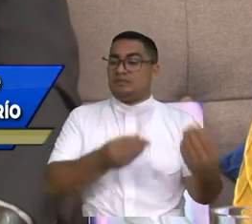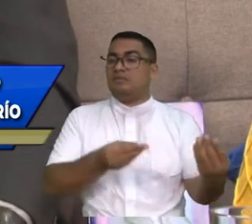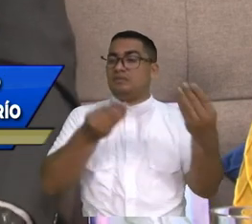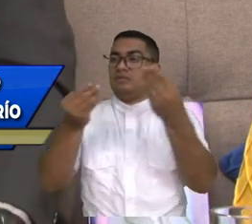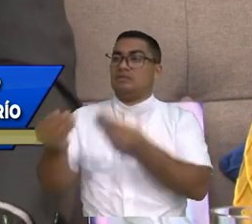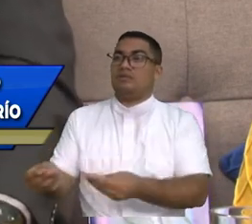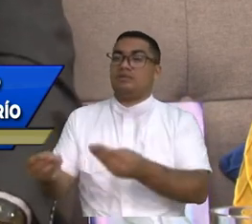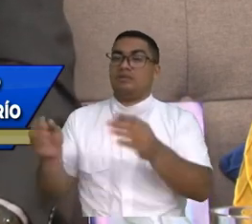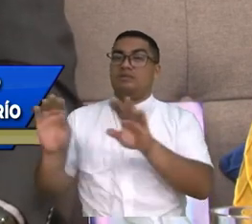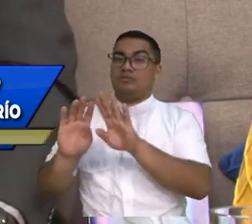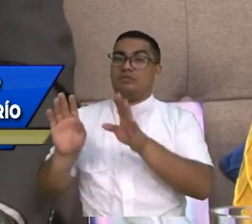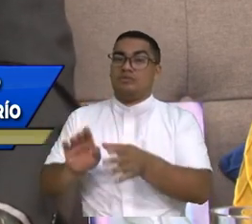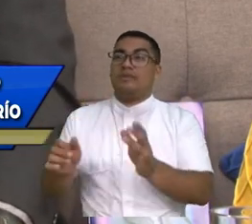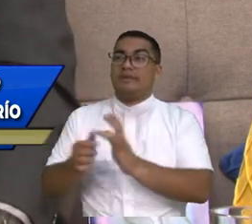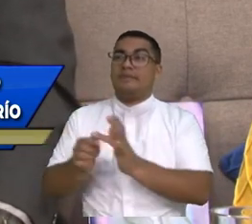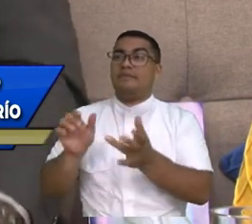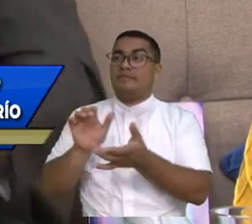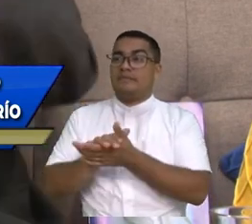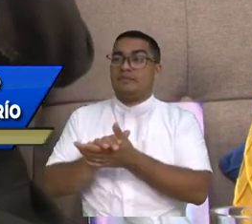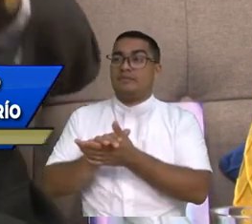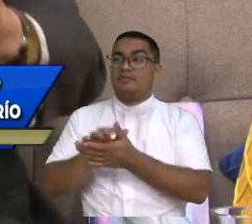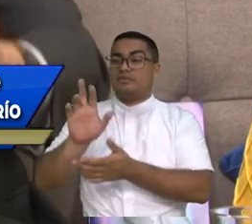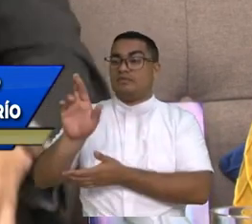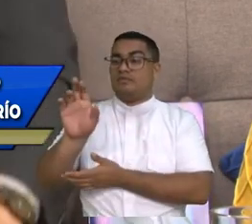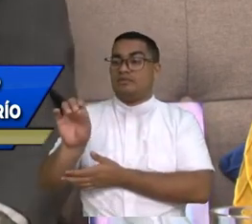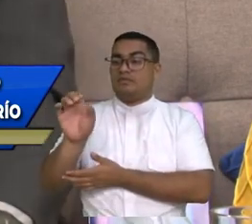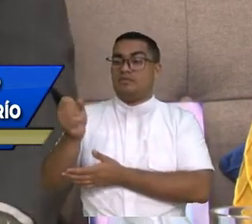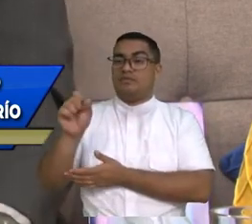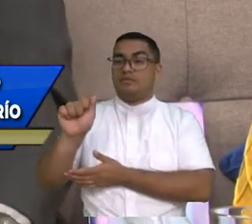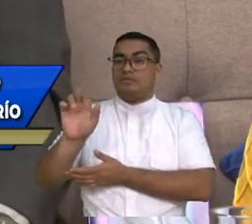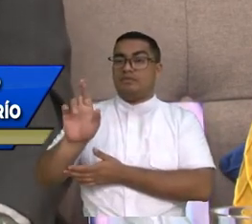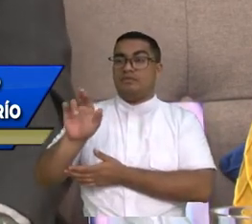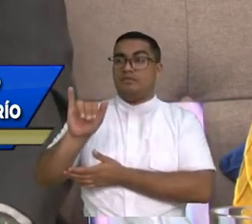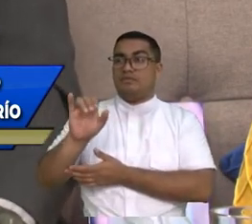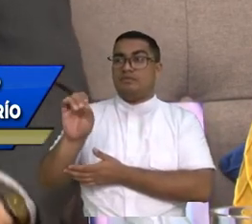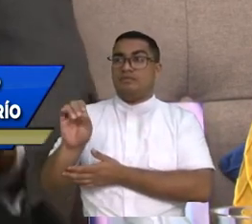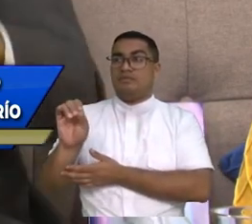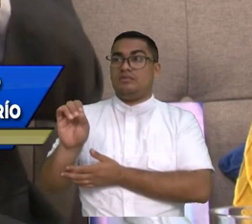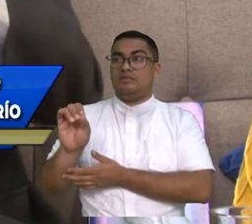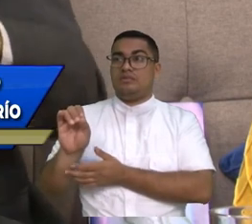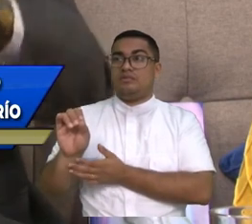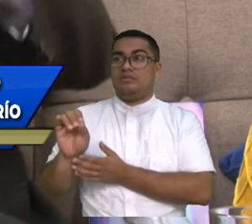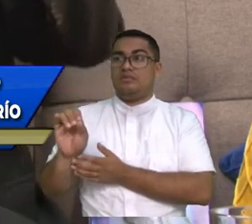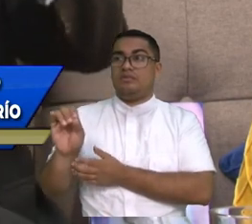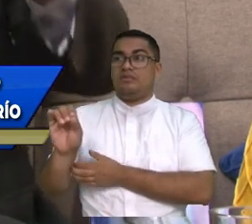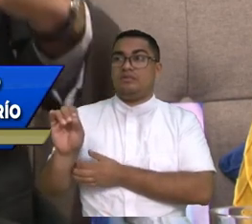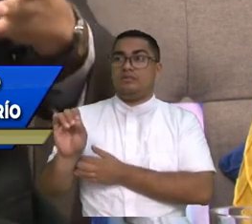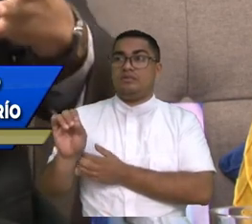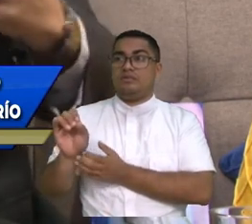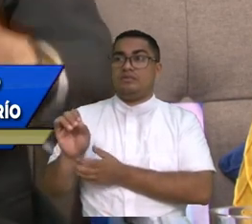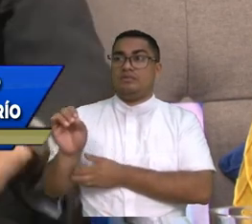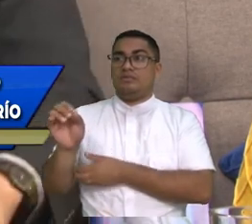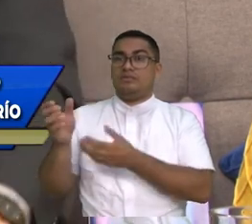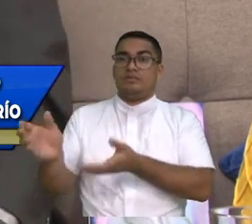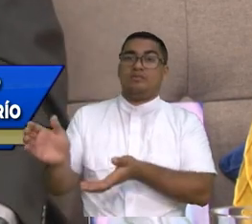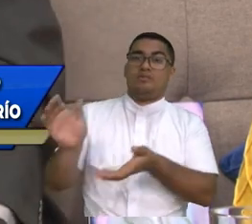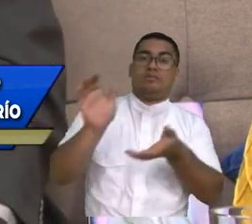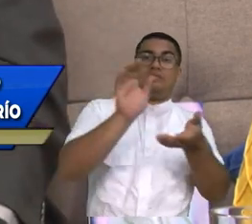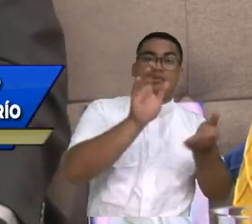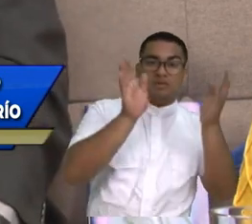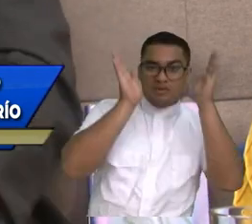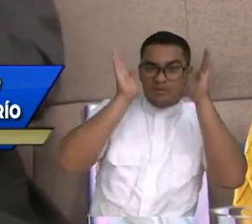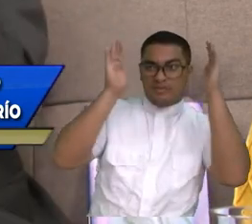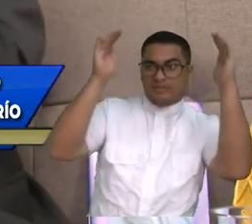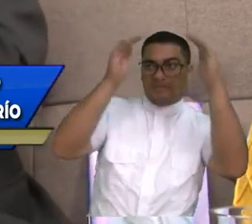se lo entreguen a su esposa, vida. Rosario. Se lo entregan a Rosario, la que a su vez se lo da al obispo Simeón